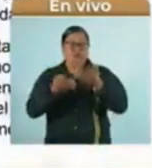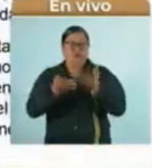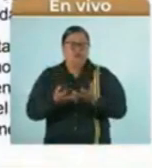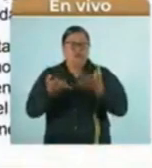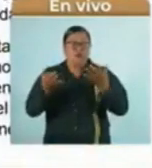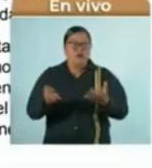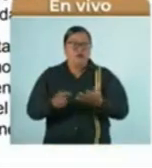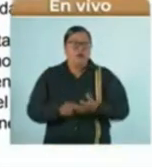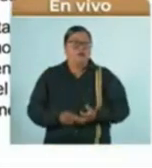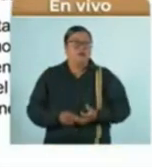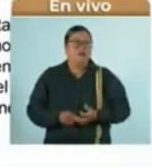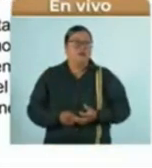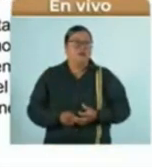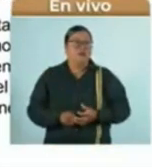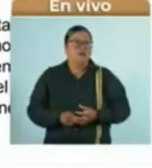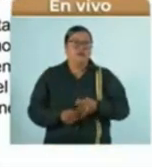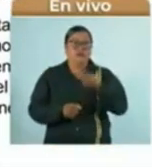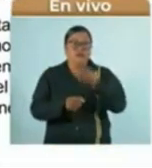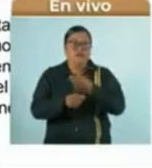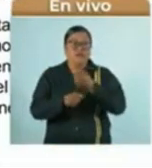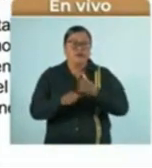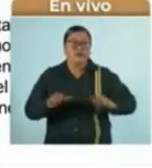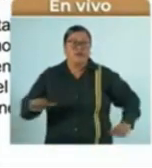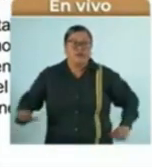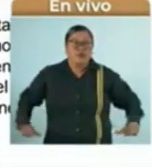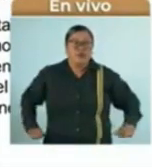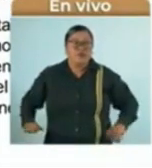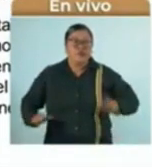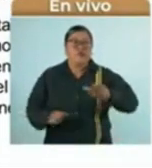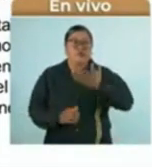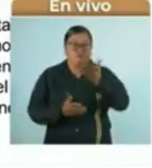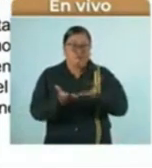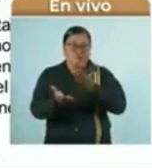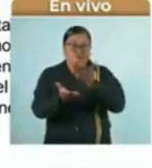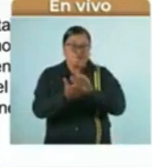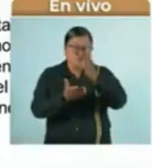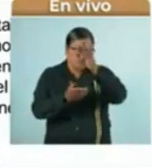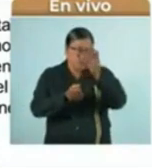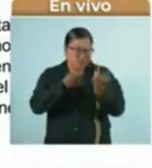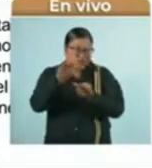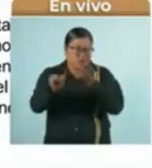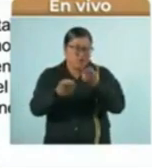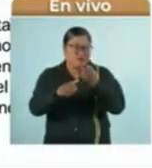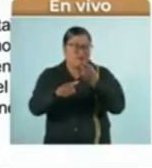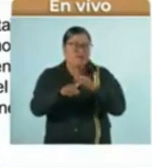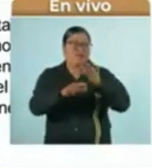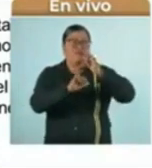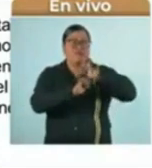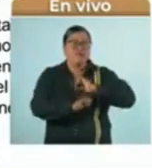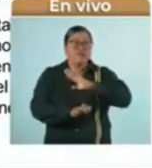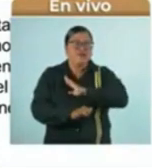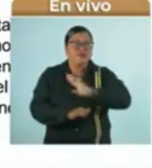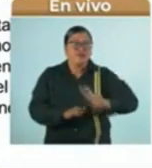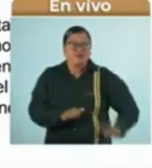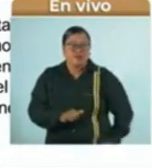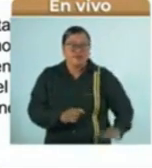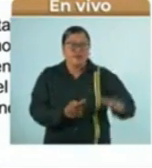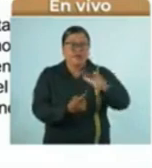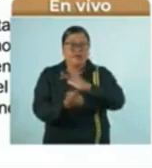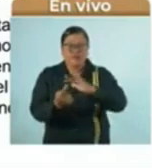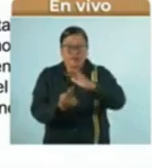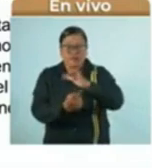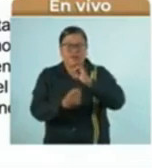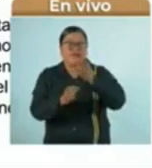tierra. Primero, las actividades y procesos que se propongan serán consultados con las autoridades municipales y